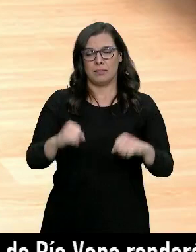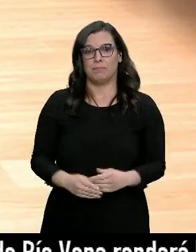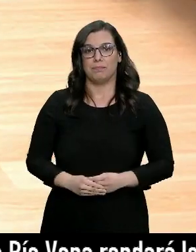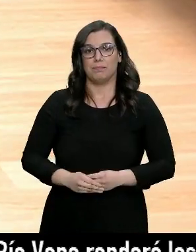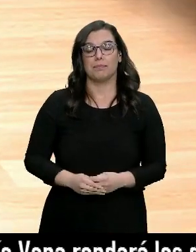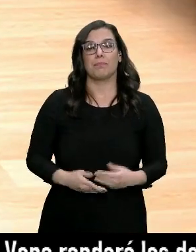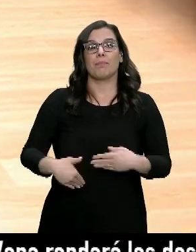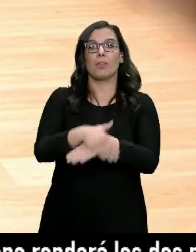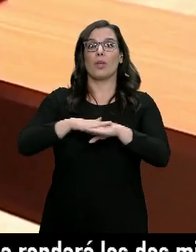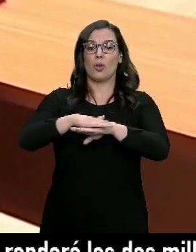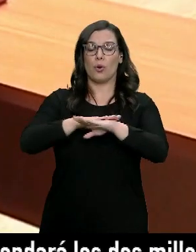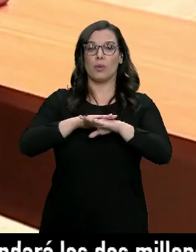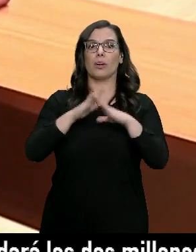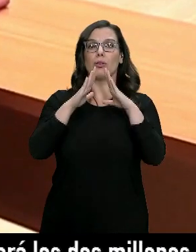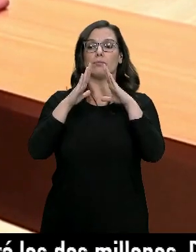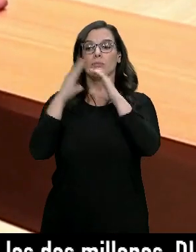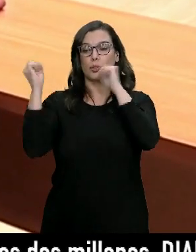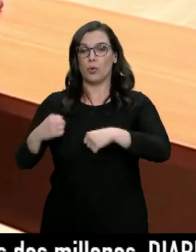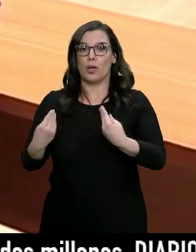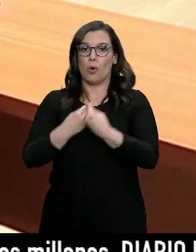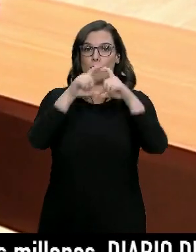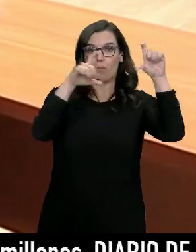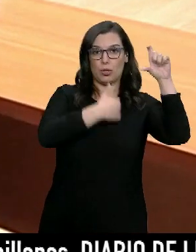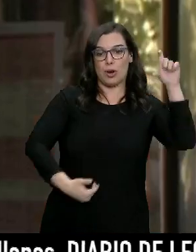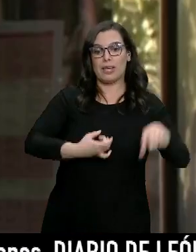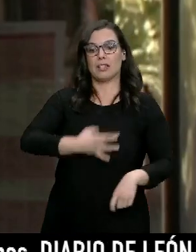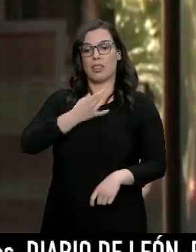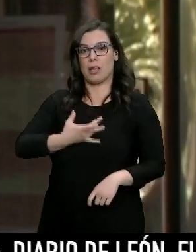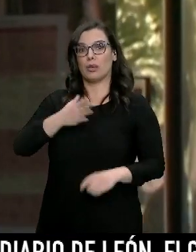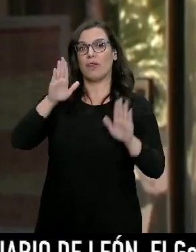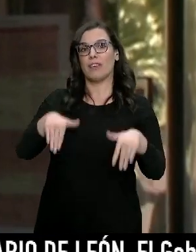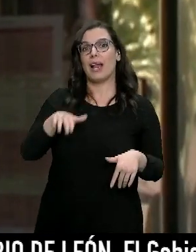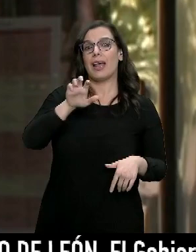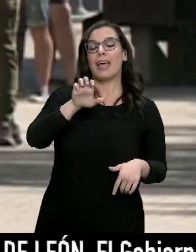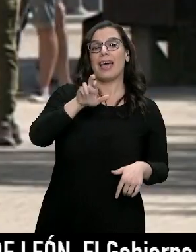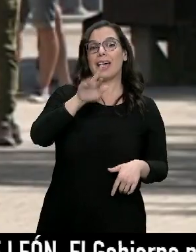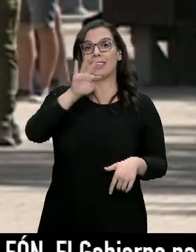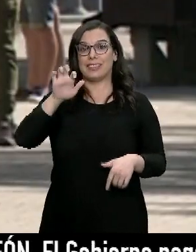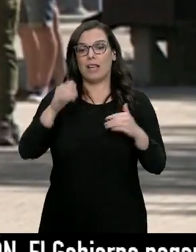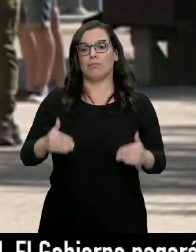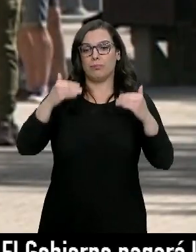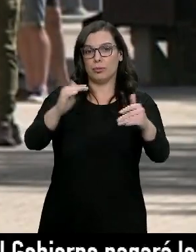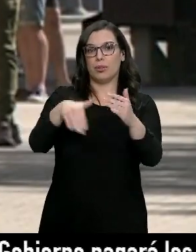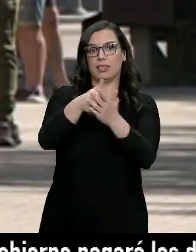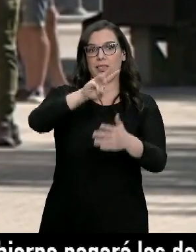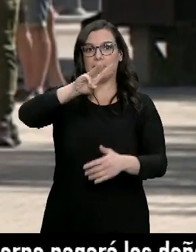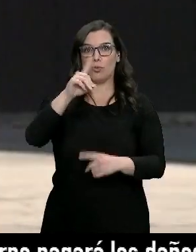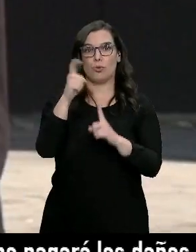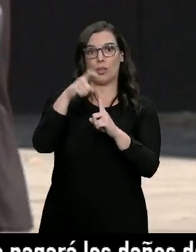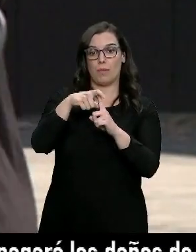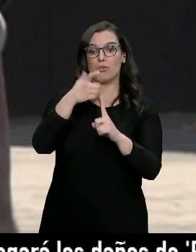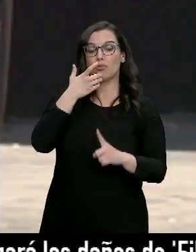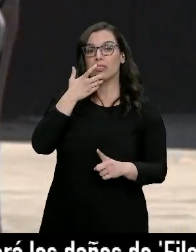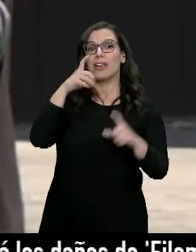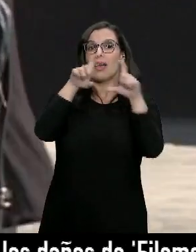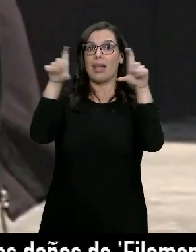El Gobierno acuerda con patronal y sindicatos la prórroga de los ERTEs hasta el 31 de mayo. Las empresas que se acojan deberán mantener la plantilla